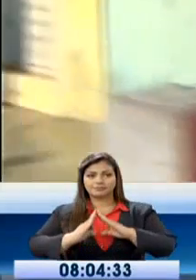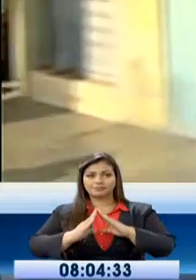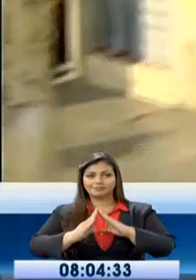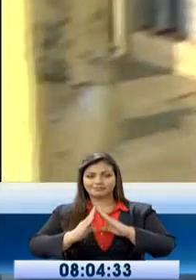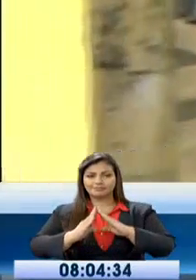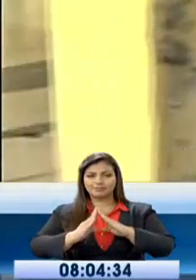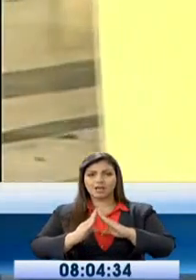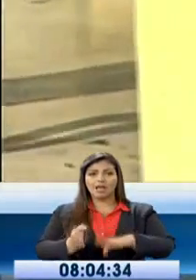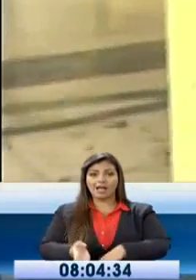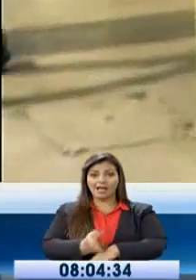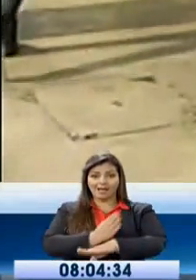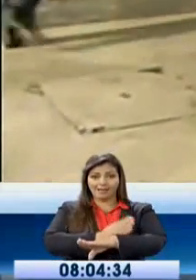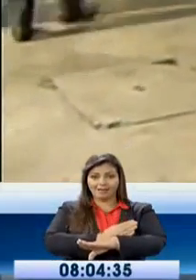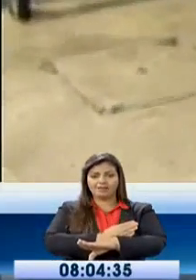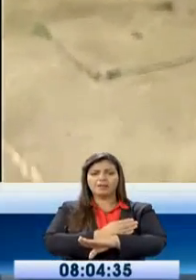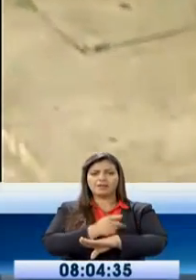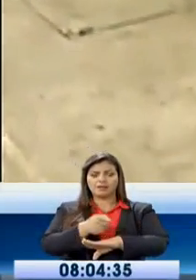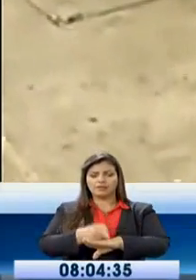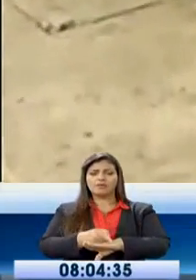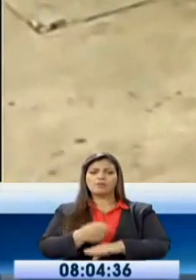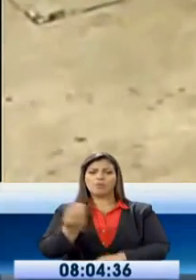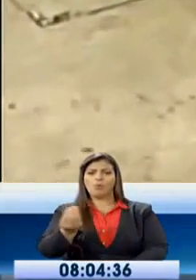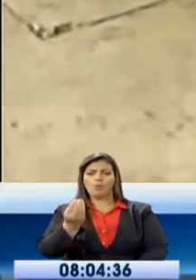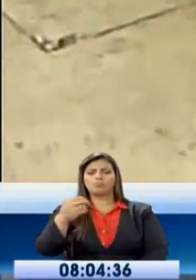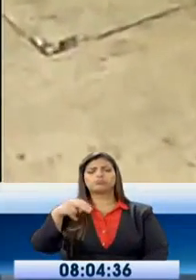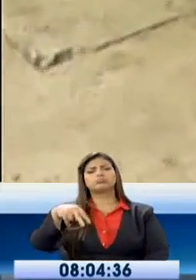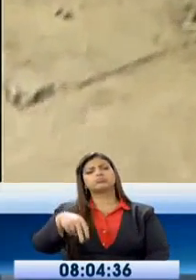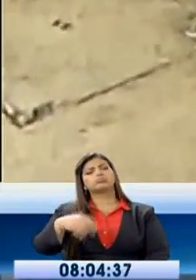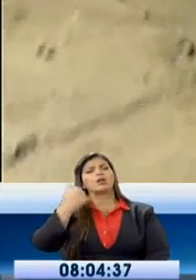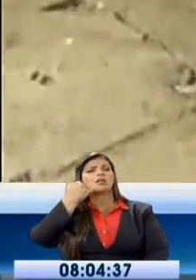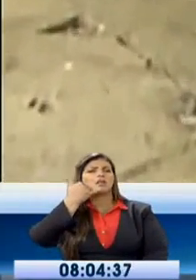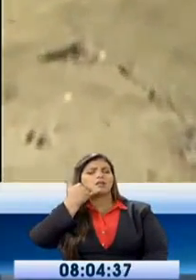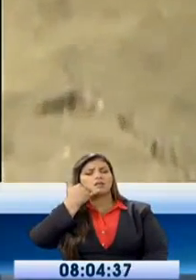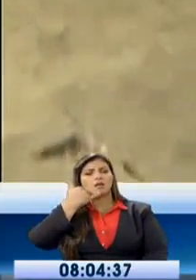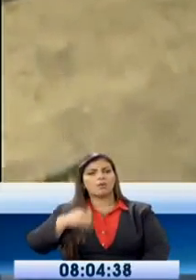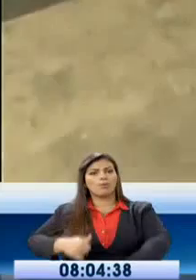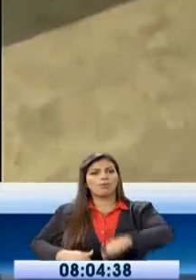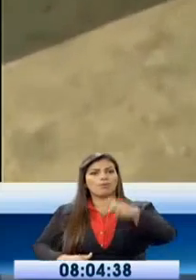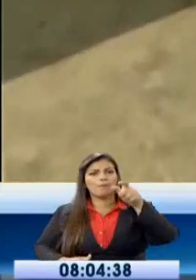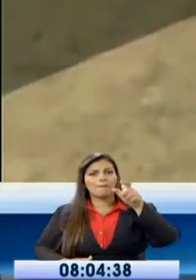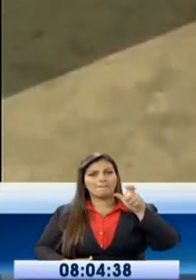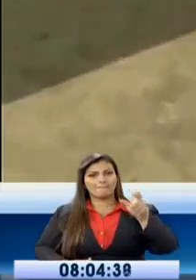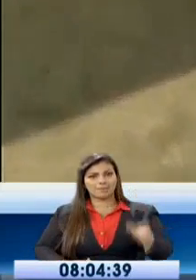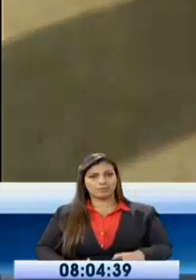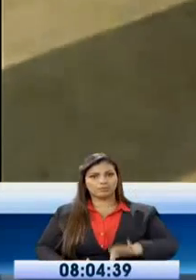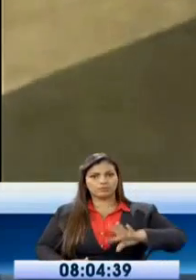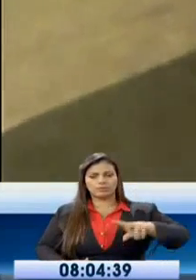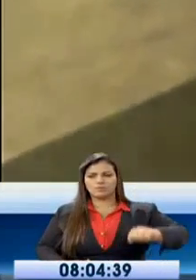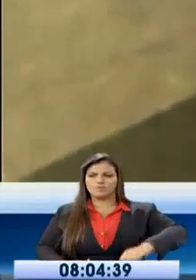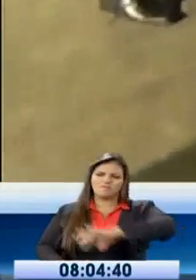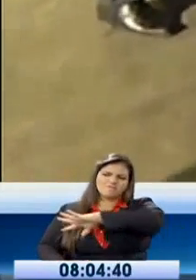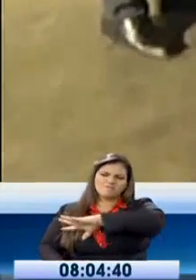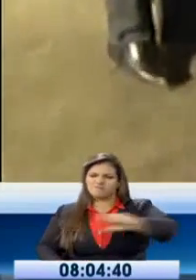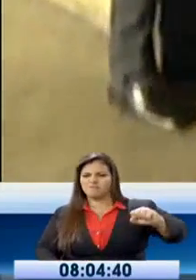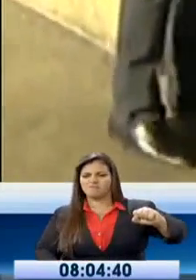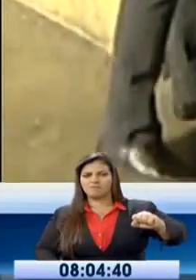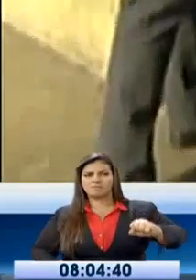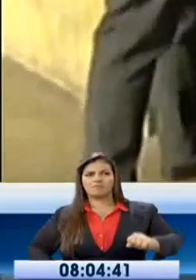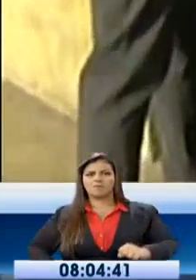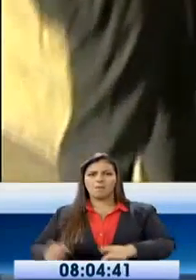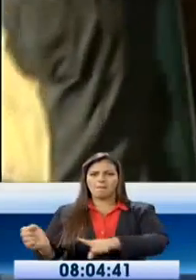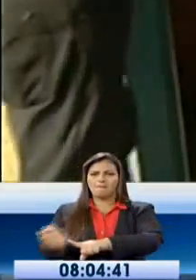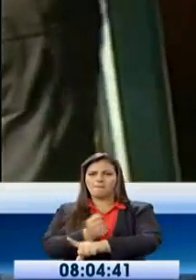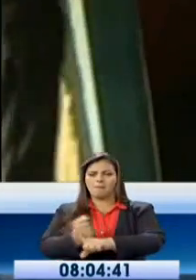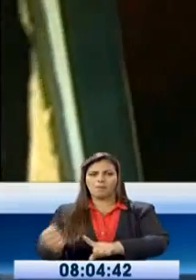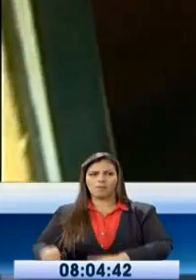lo presenció, aterrorizada. Señora, buenos días. Me contaba usted que aquí en su casa la tenía